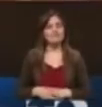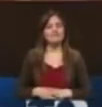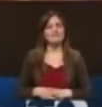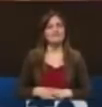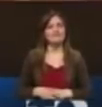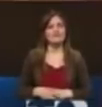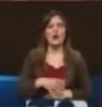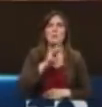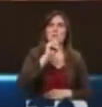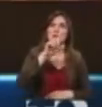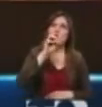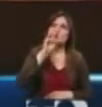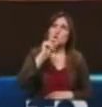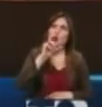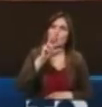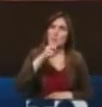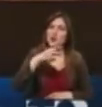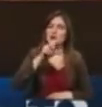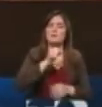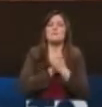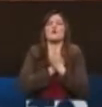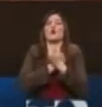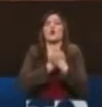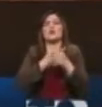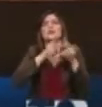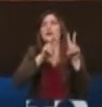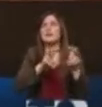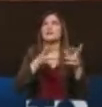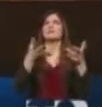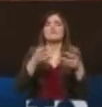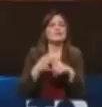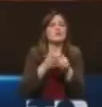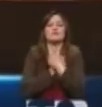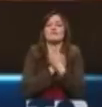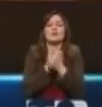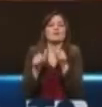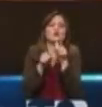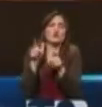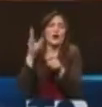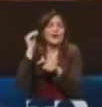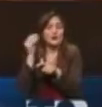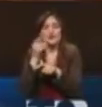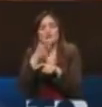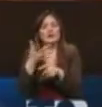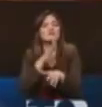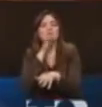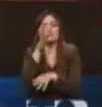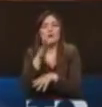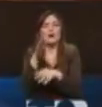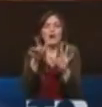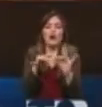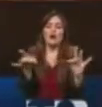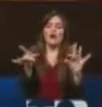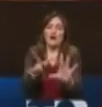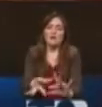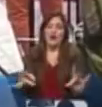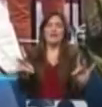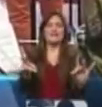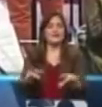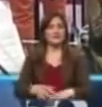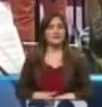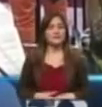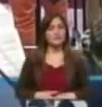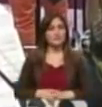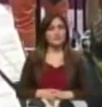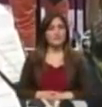Milonga de mis amores, temas muy queridos instrumentalmente o por su letra o por las versiones de Gardel.